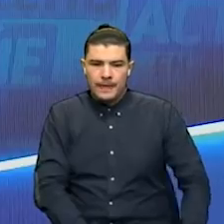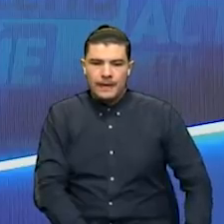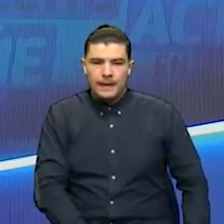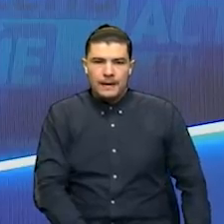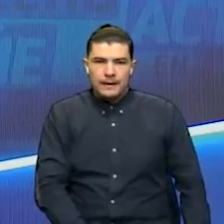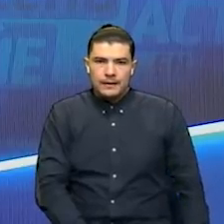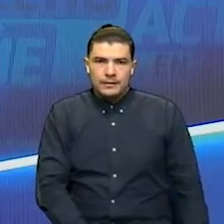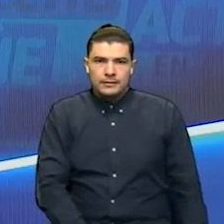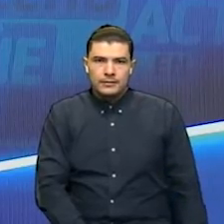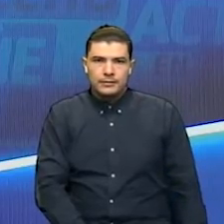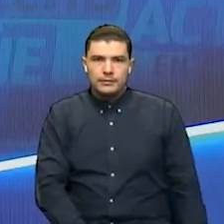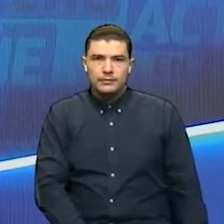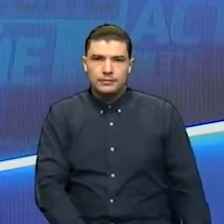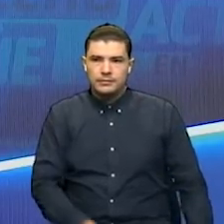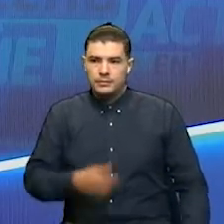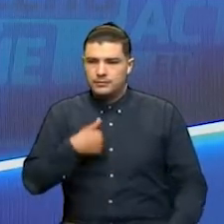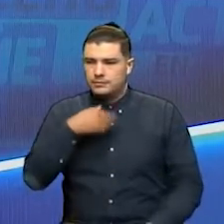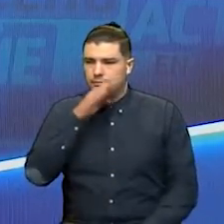herencias.